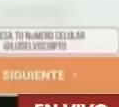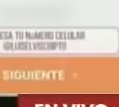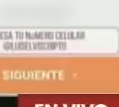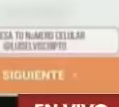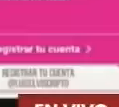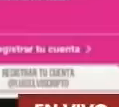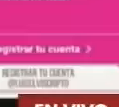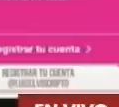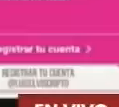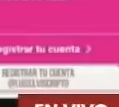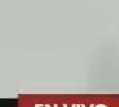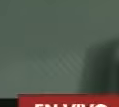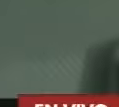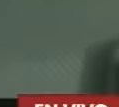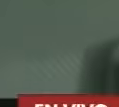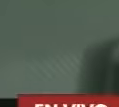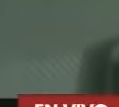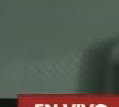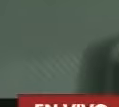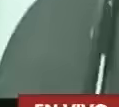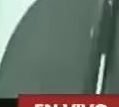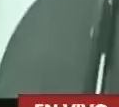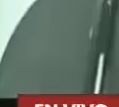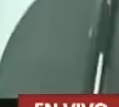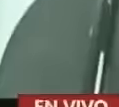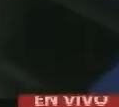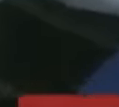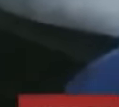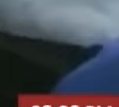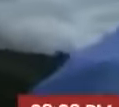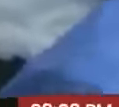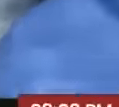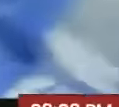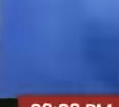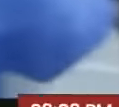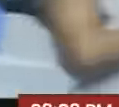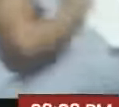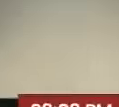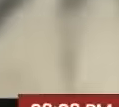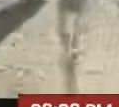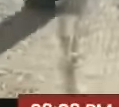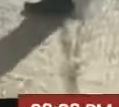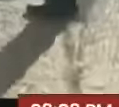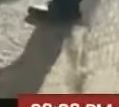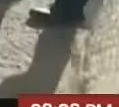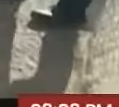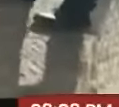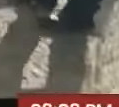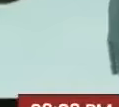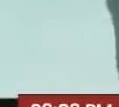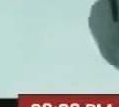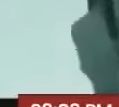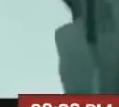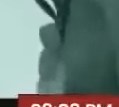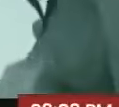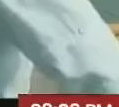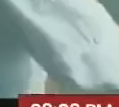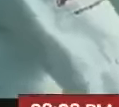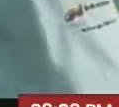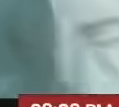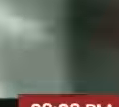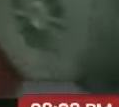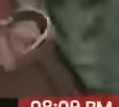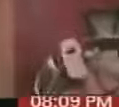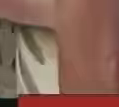Nuevas formas de comunicación, de conexión entre las necesidades del pueblo y la capacidad de reacción para